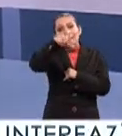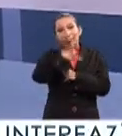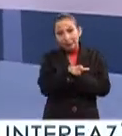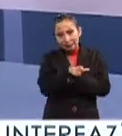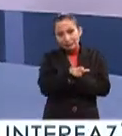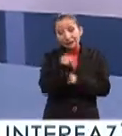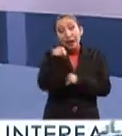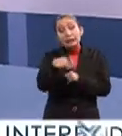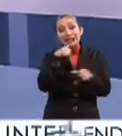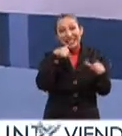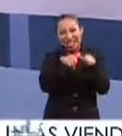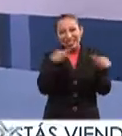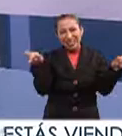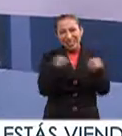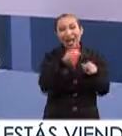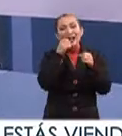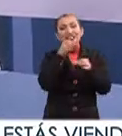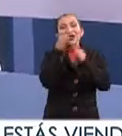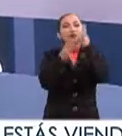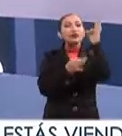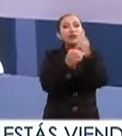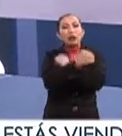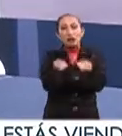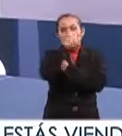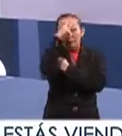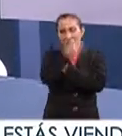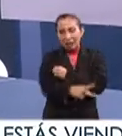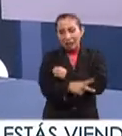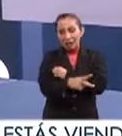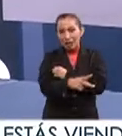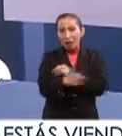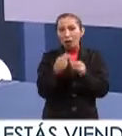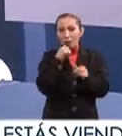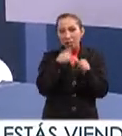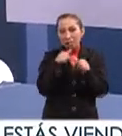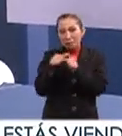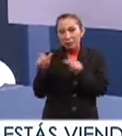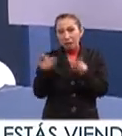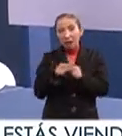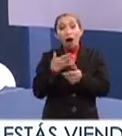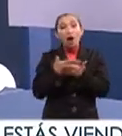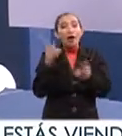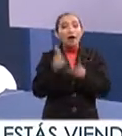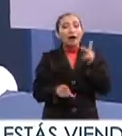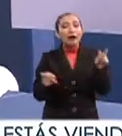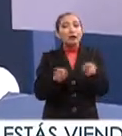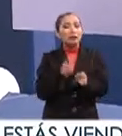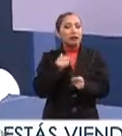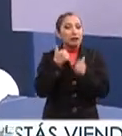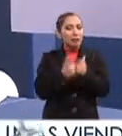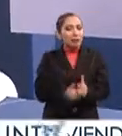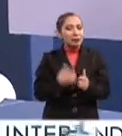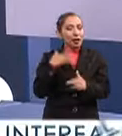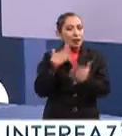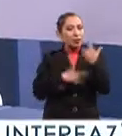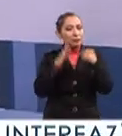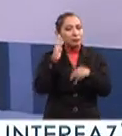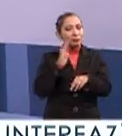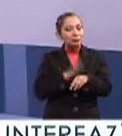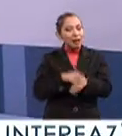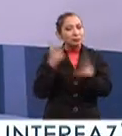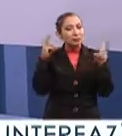AIEDMX, que son las siglas de Agencia Informativa de Educación de México. Vamos a hacer una breve pausa, pero no se vayan. Al regresar